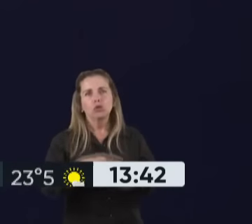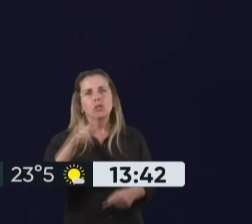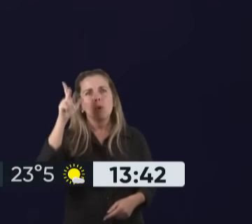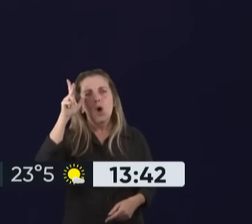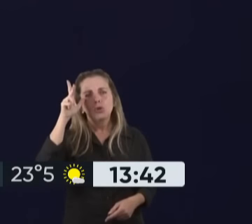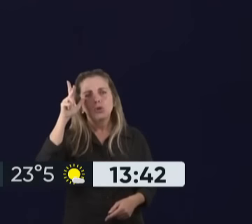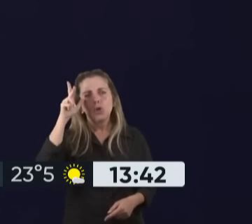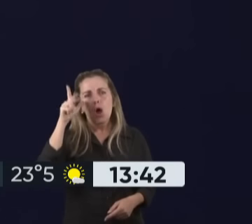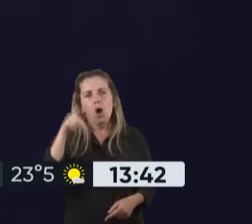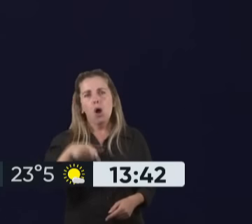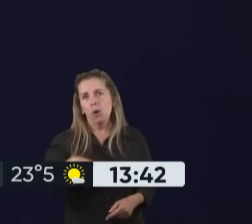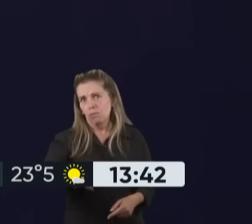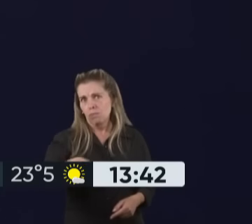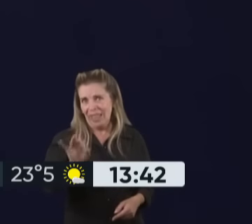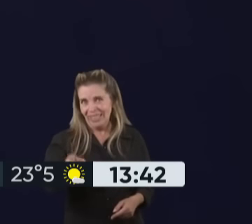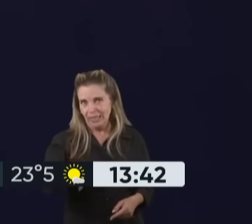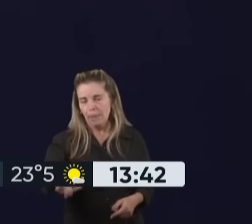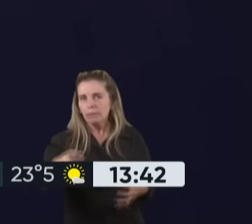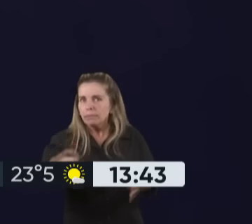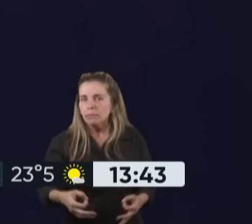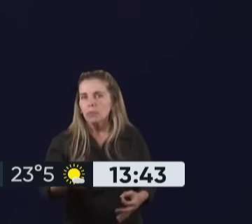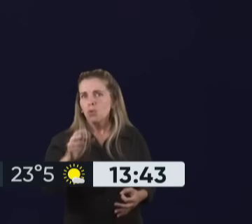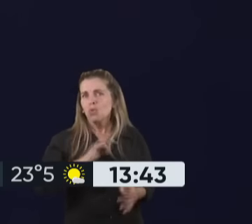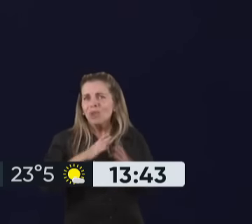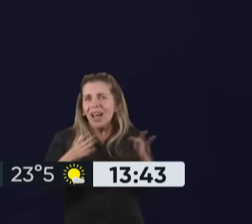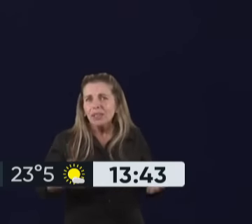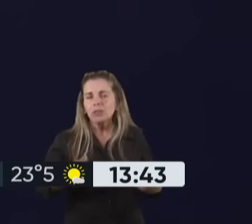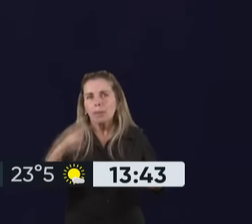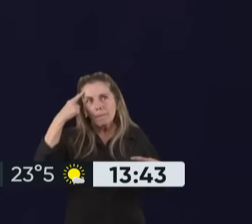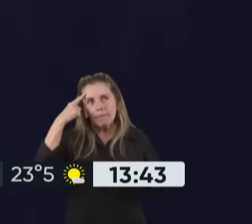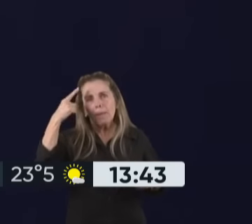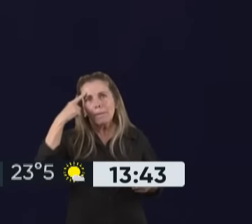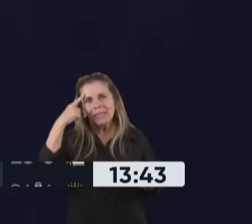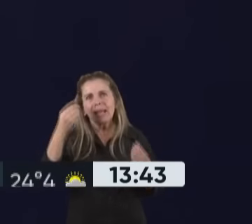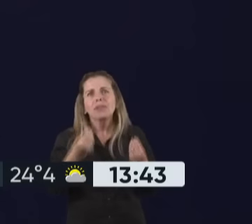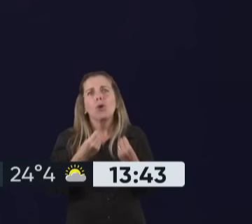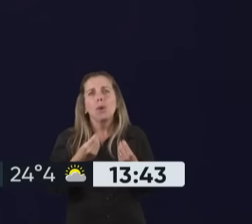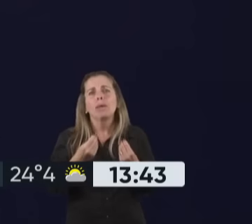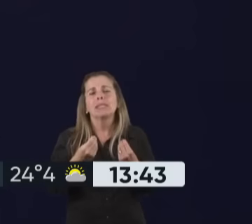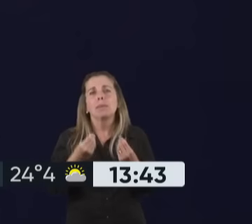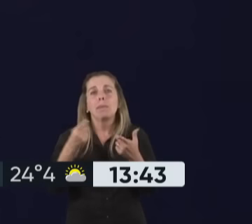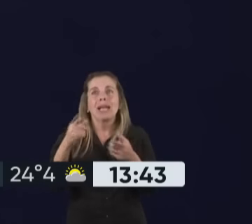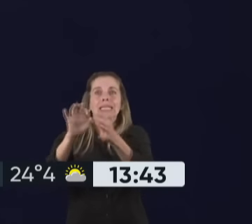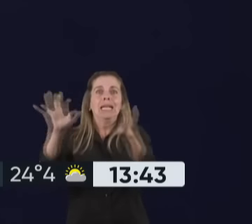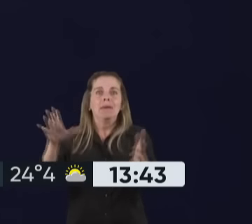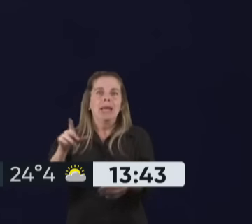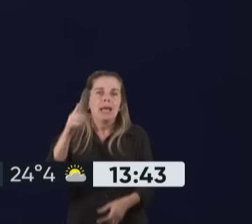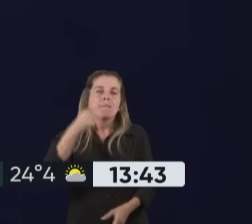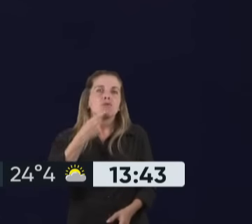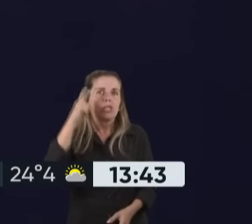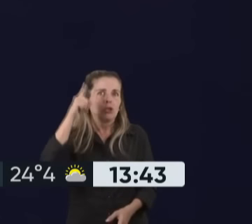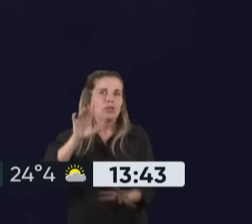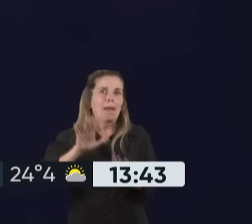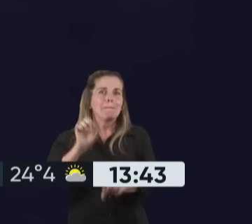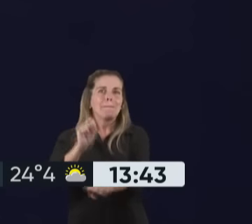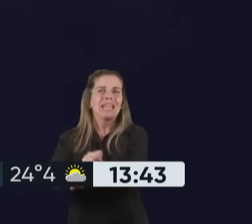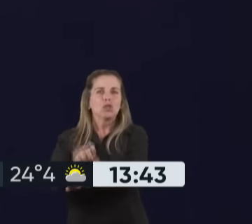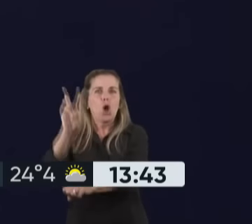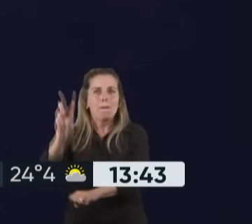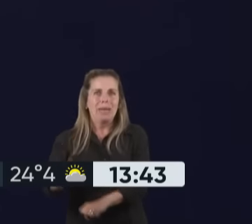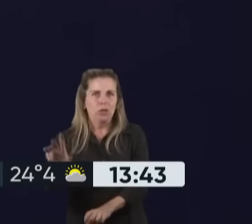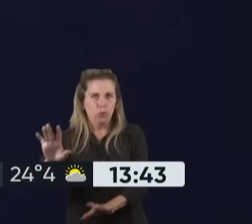de trabajar para ver cómo podemos traer a Nahuel Gallo. No podemos dar detalles,